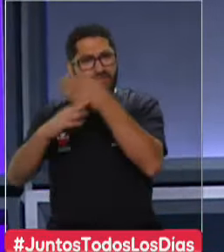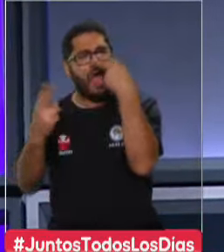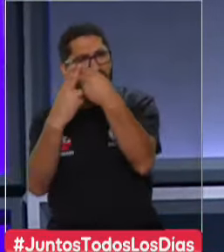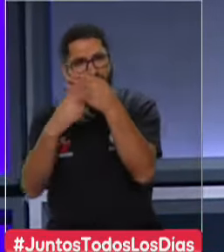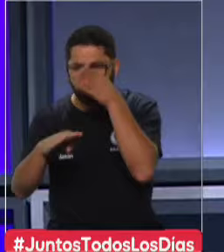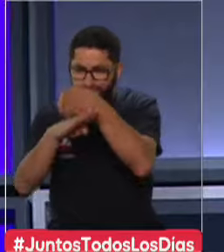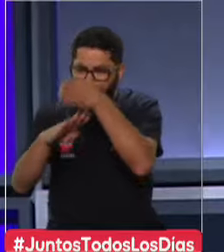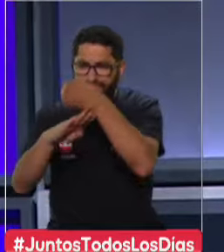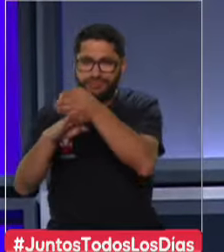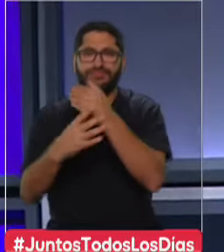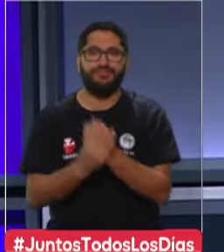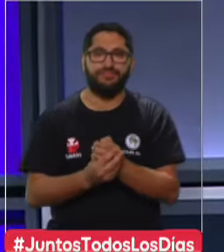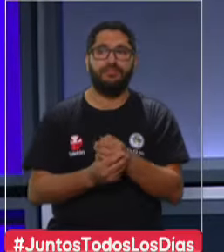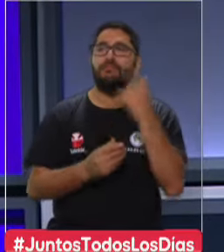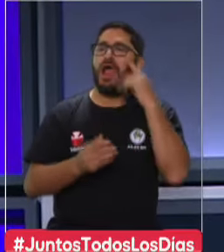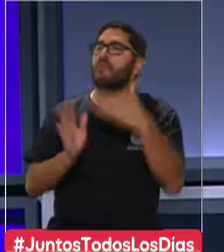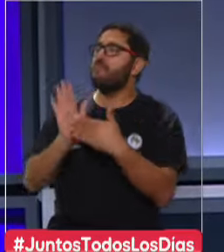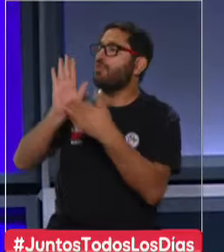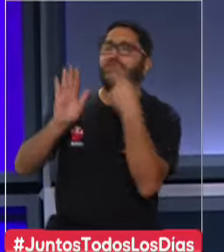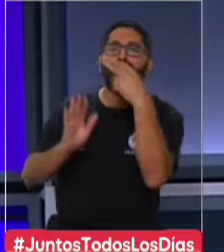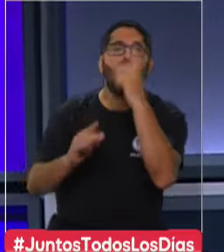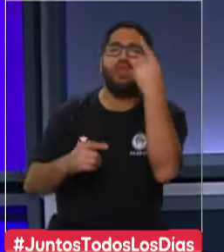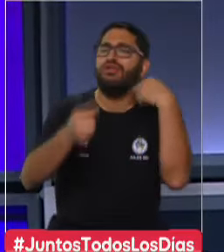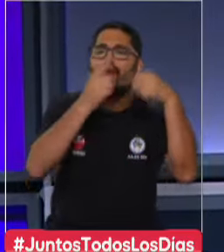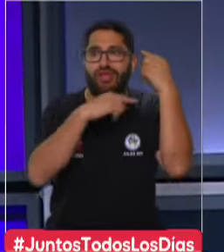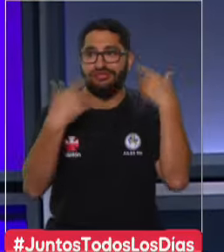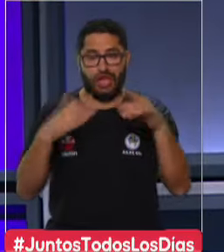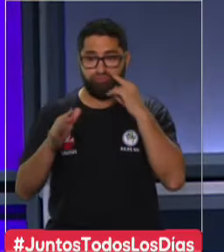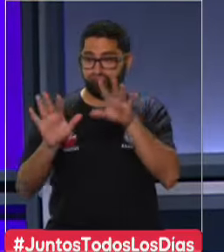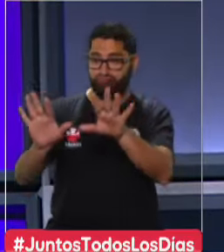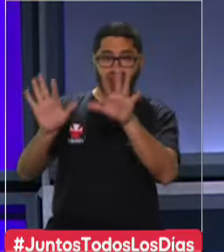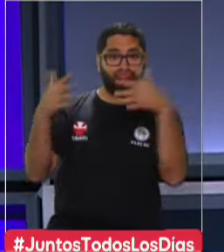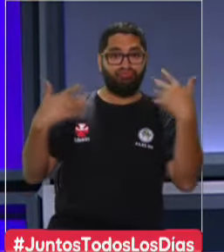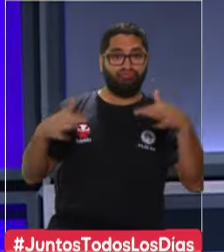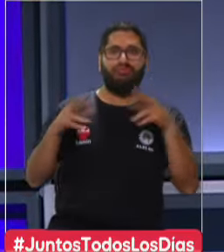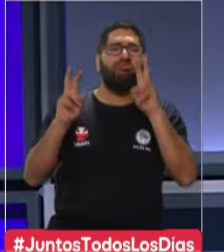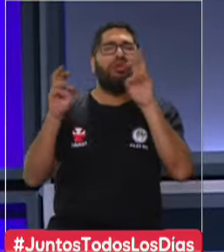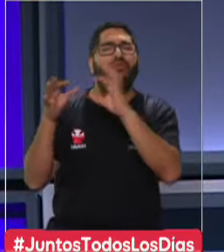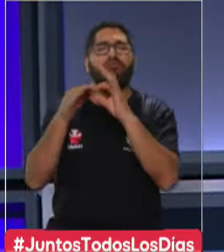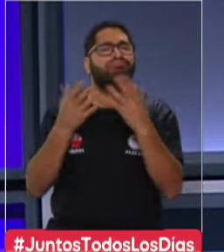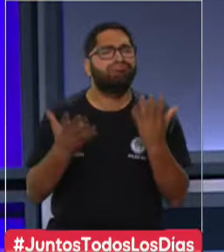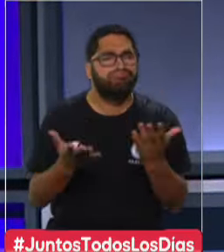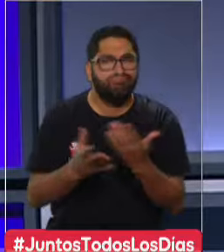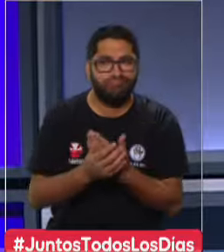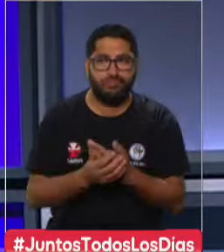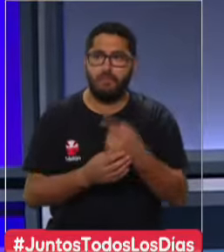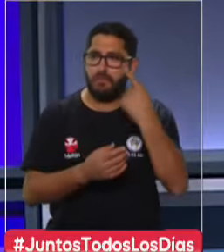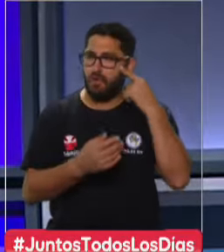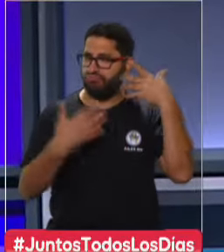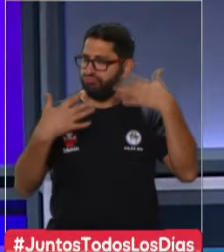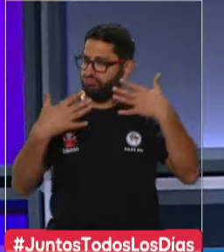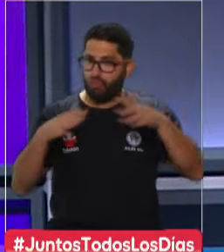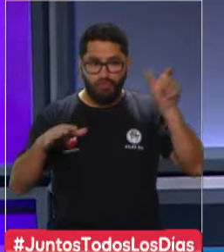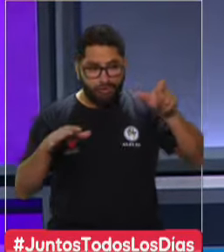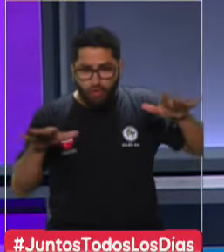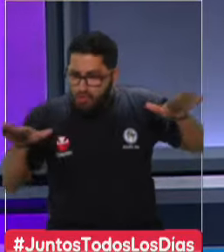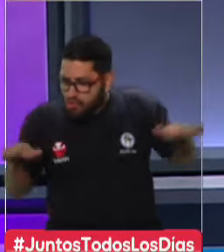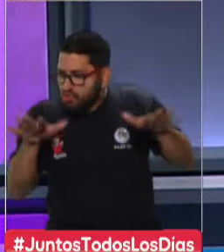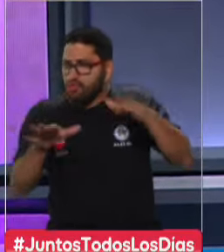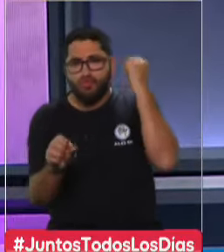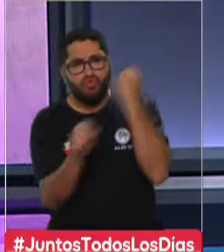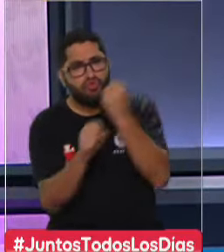una historia increíble que habla de, finalmente, amor, pero de mucho trabajo en equipo. Un equipo